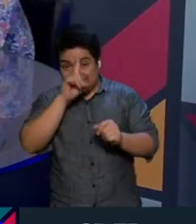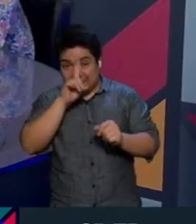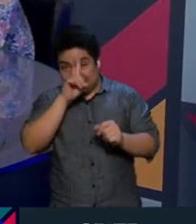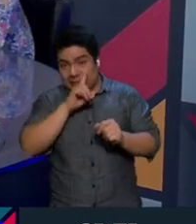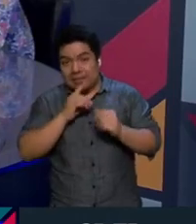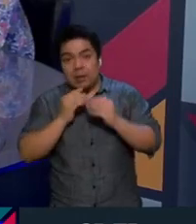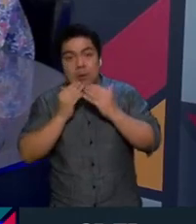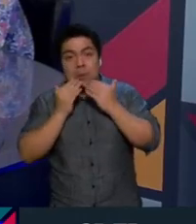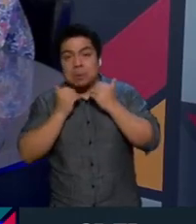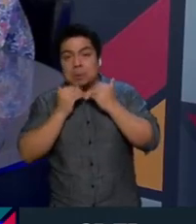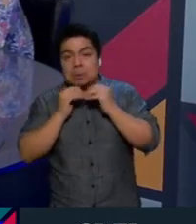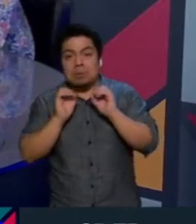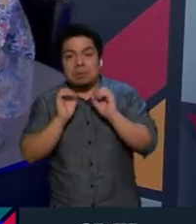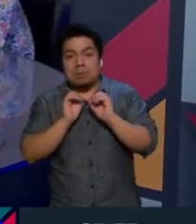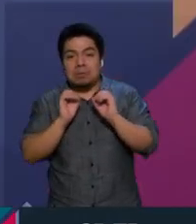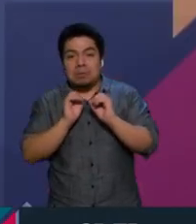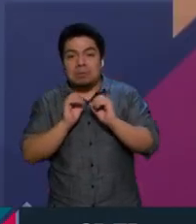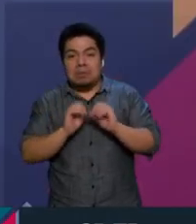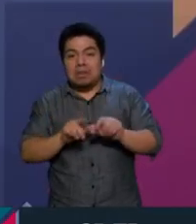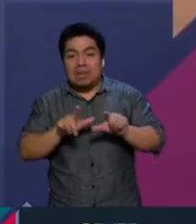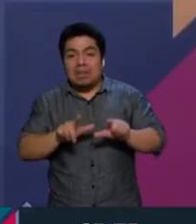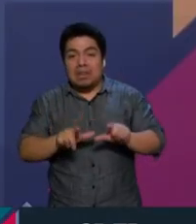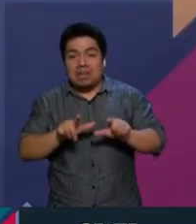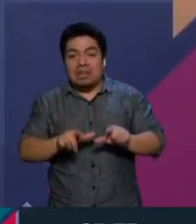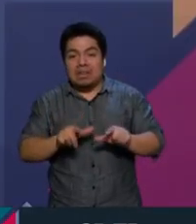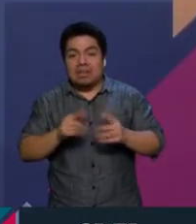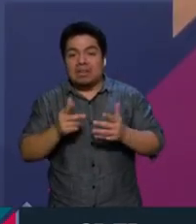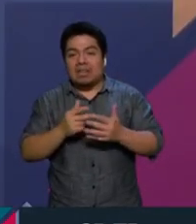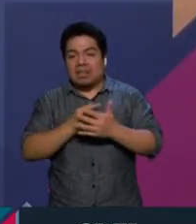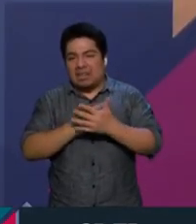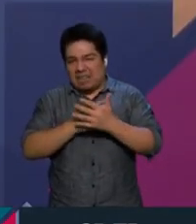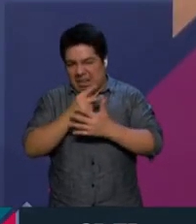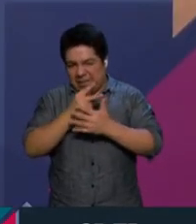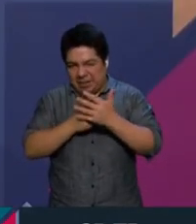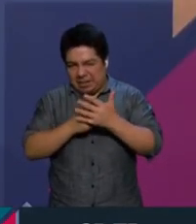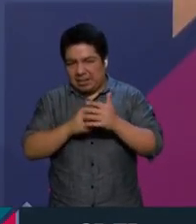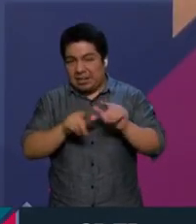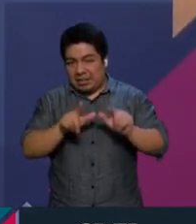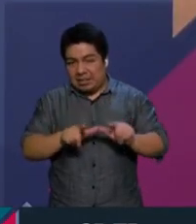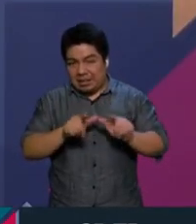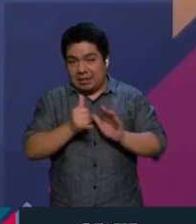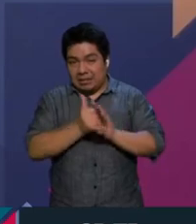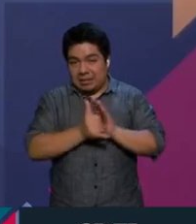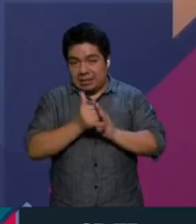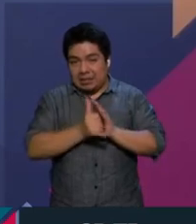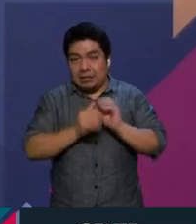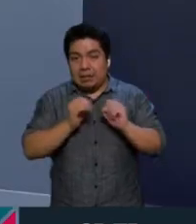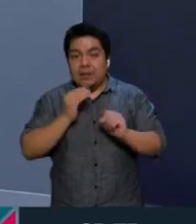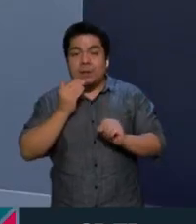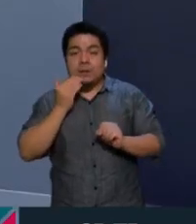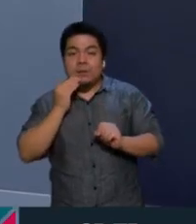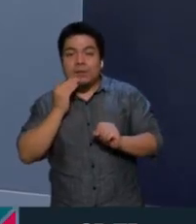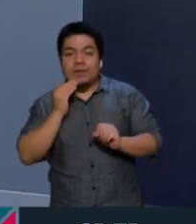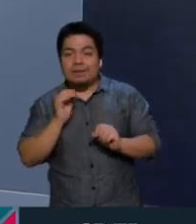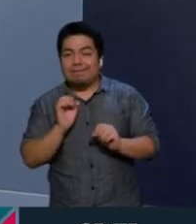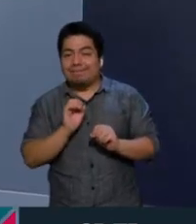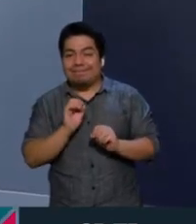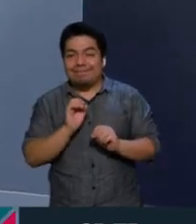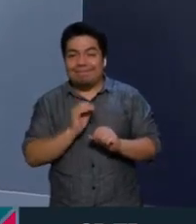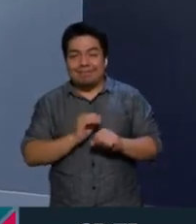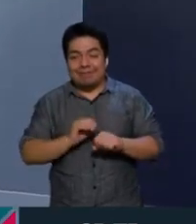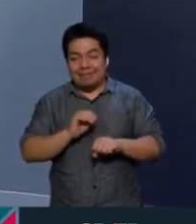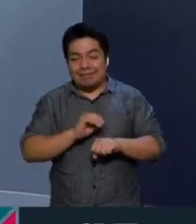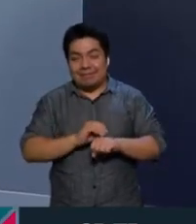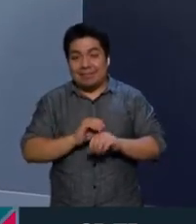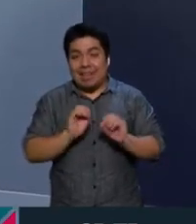está presente en la página de la alcaldía o en el Facebook de la alcaldía, porque obviamente hay muy poca información. No lo quisieron demostrar.